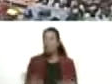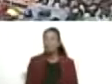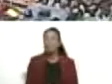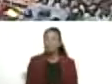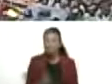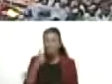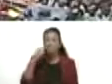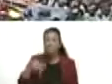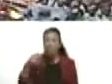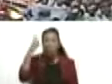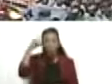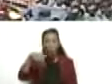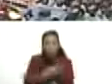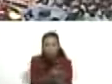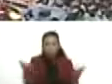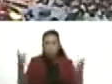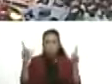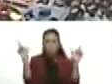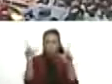He estado viéndolo